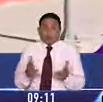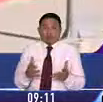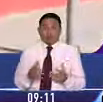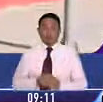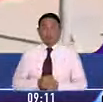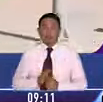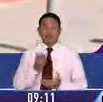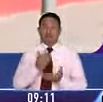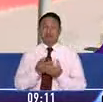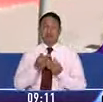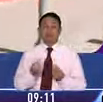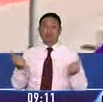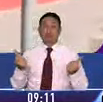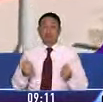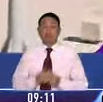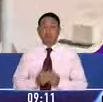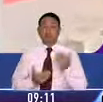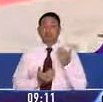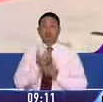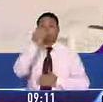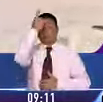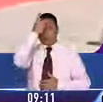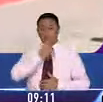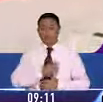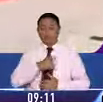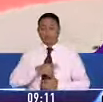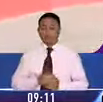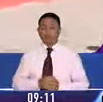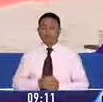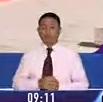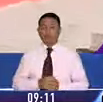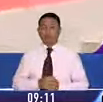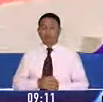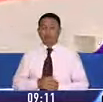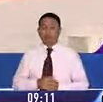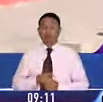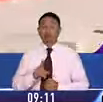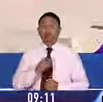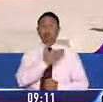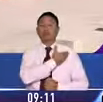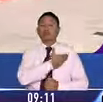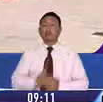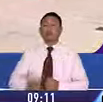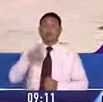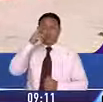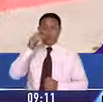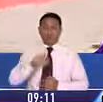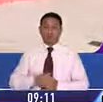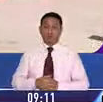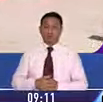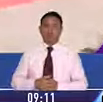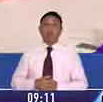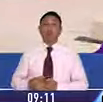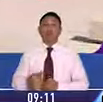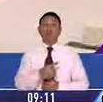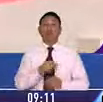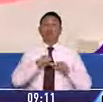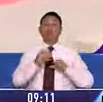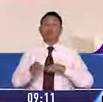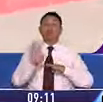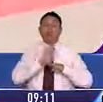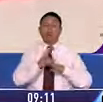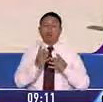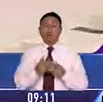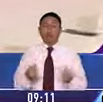queda anulado con esta nueva decisión tomada por el presidente Guillermo Lasso, en la cual se disuelve la